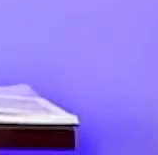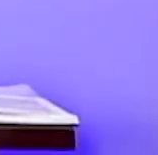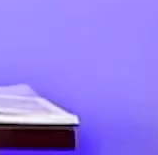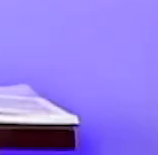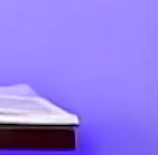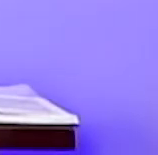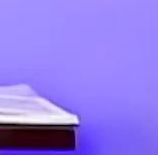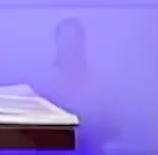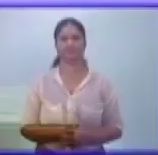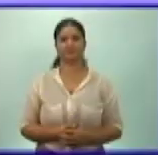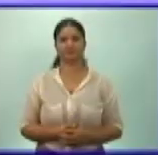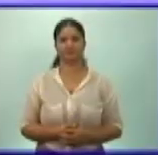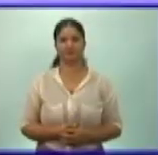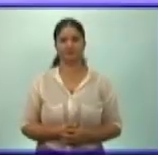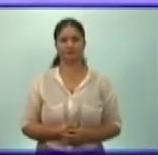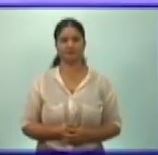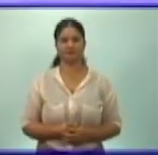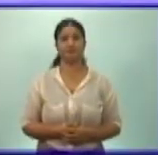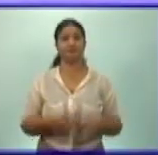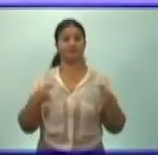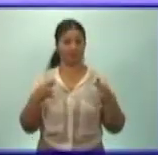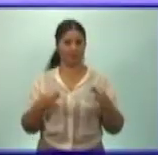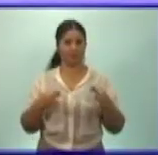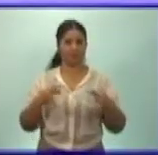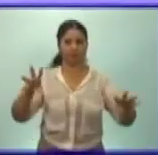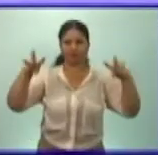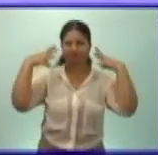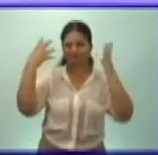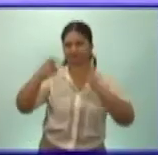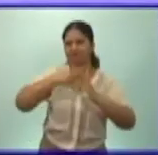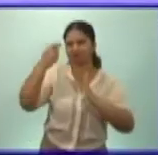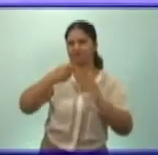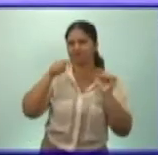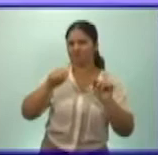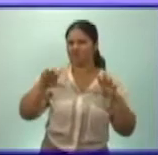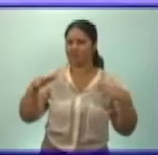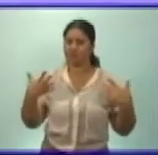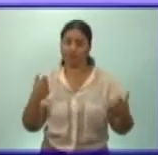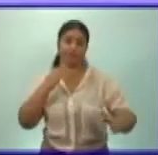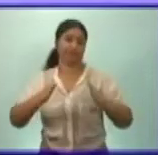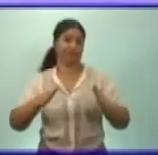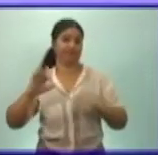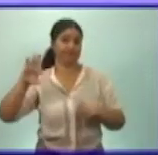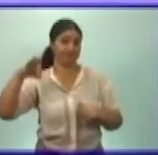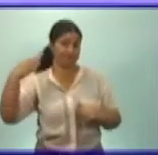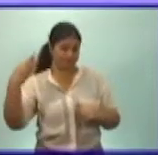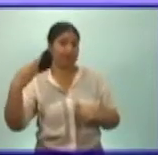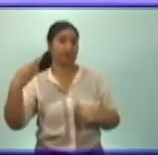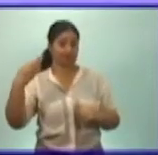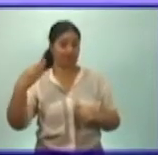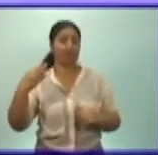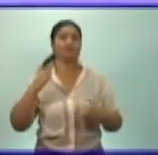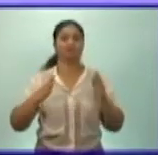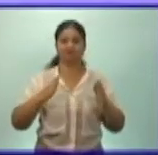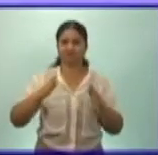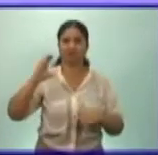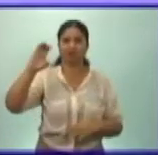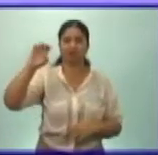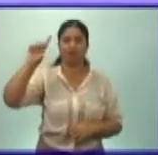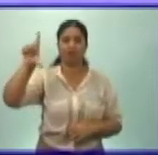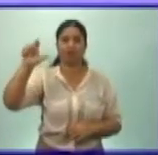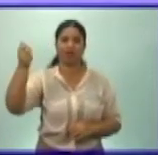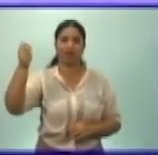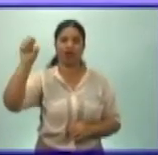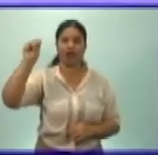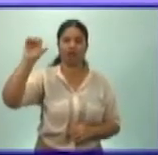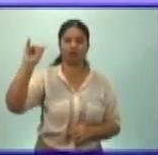Como pudieron ver, el clasicismo francés surgió tanto para el auspicio de la monarquía como para las trabas impuestas a